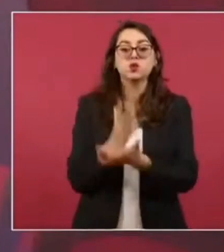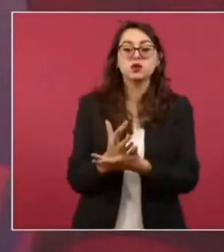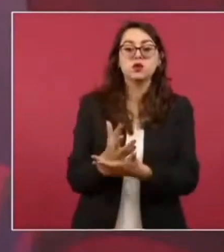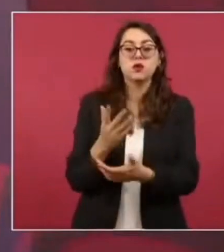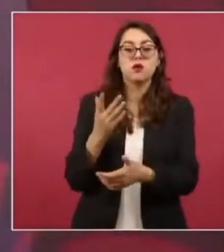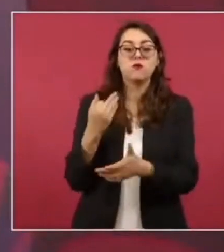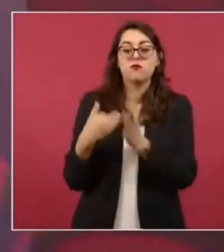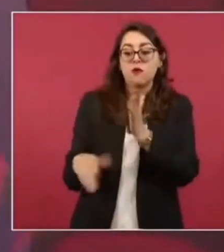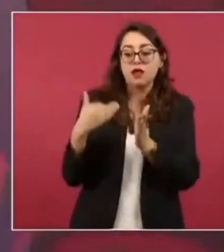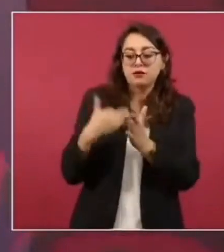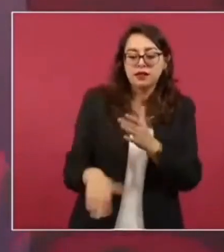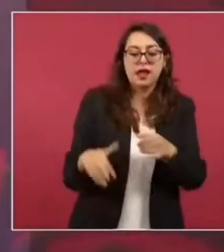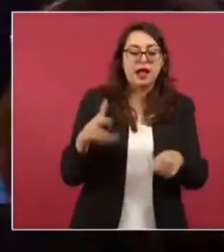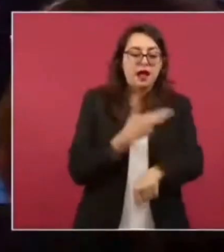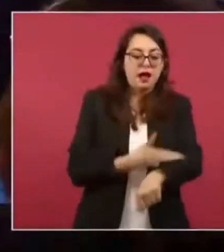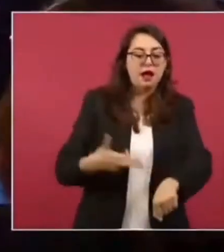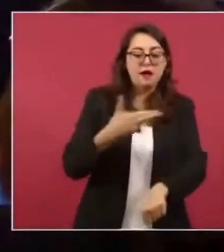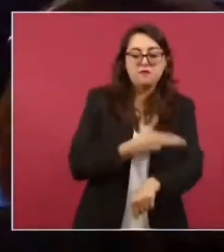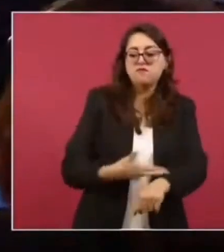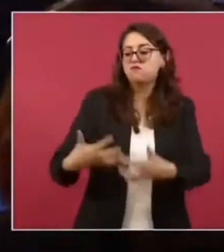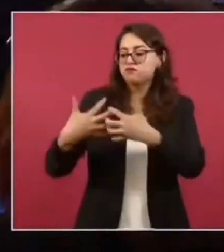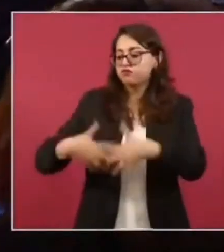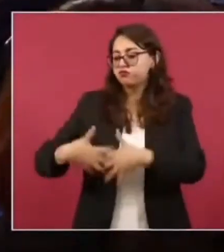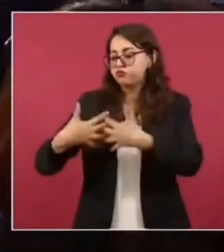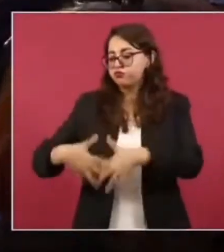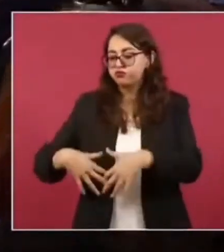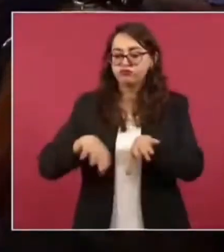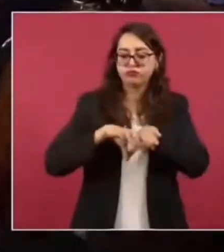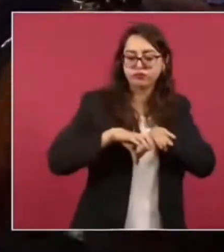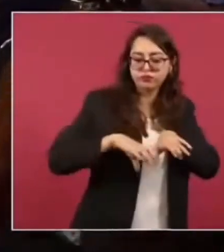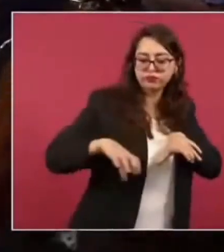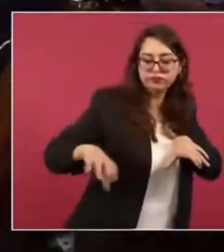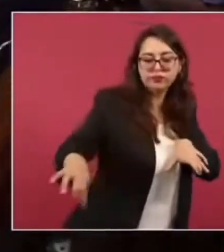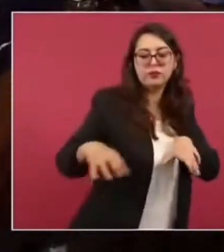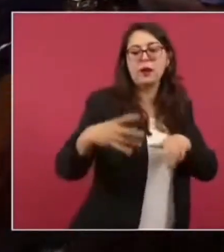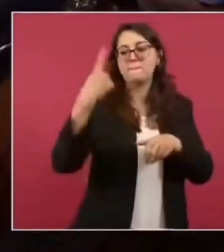cuestión de invertir en plantas de tratamiento,